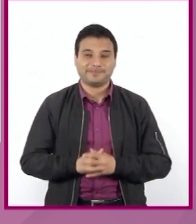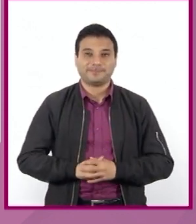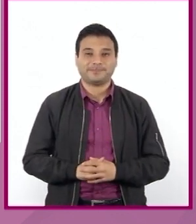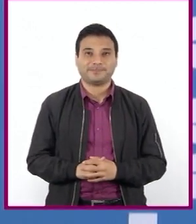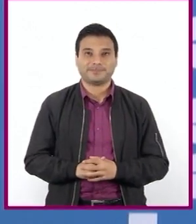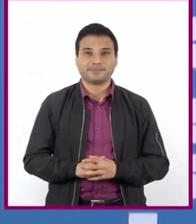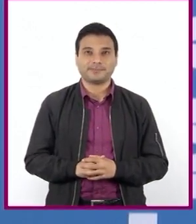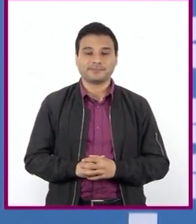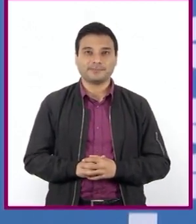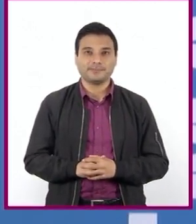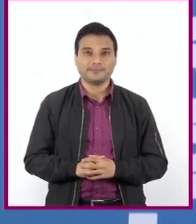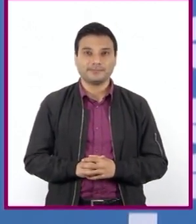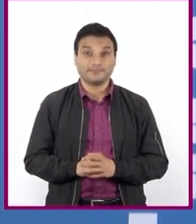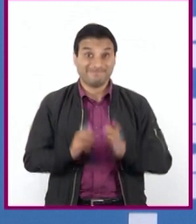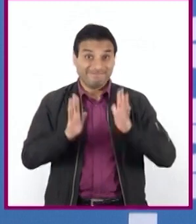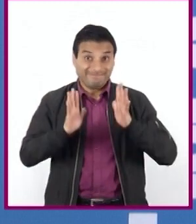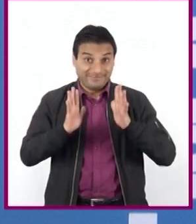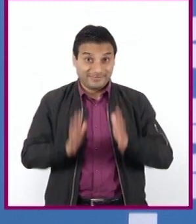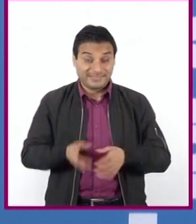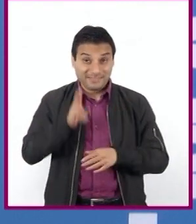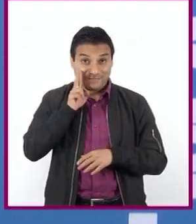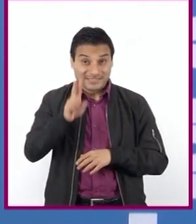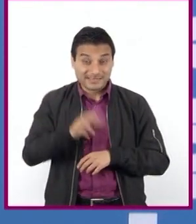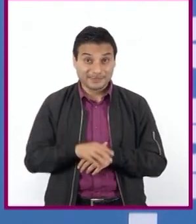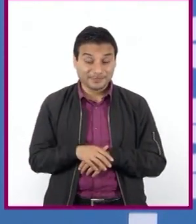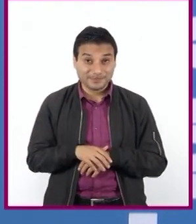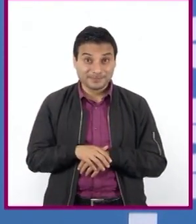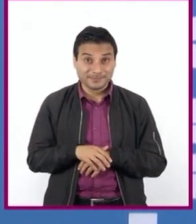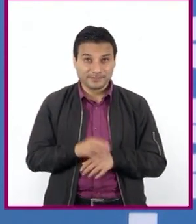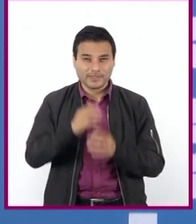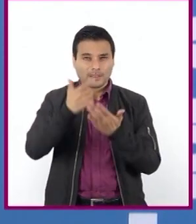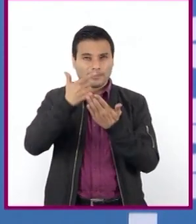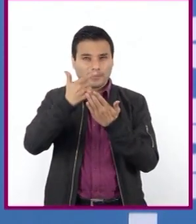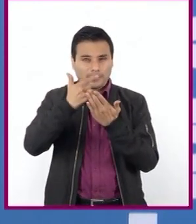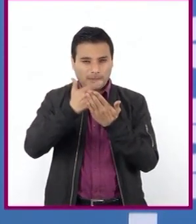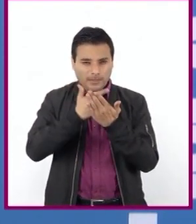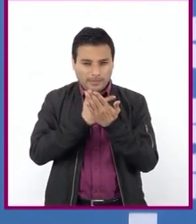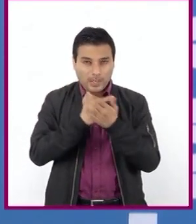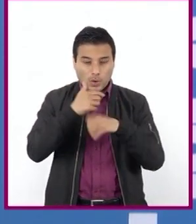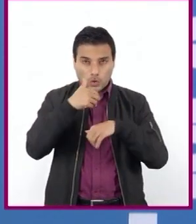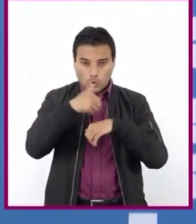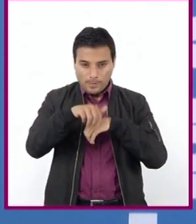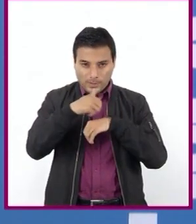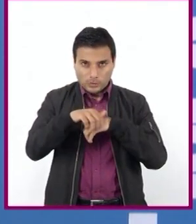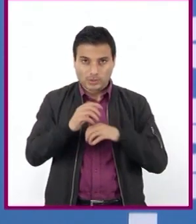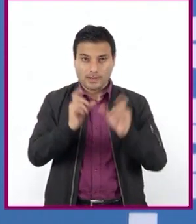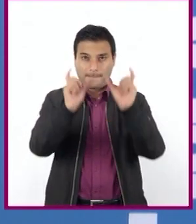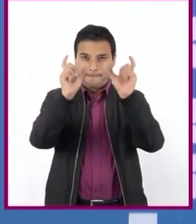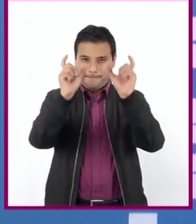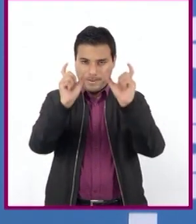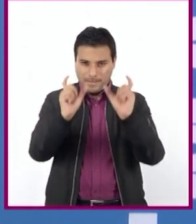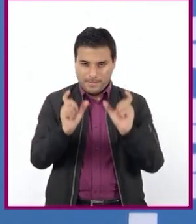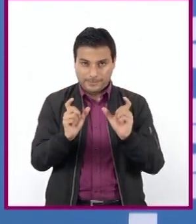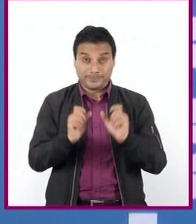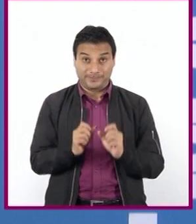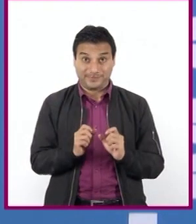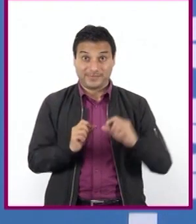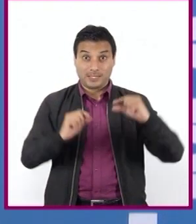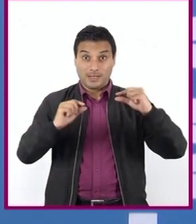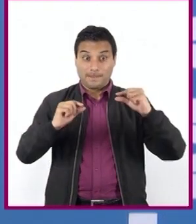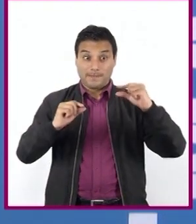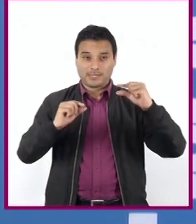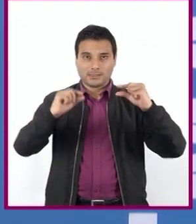azúcar. Como identificamos, las cantidades relacionadas entre sí aumentan en la misma